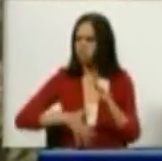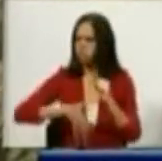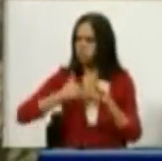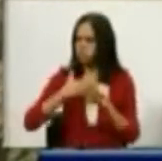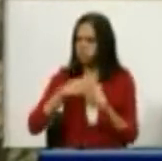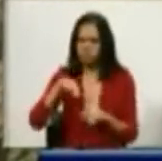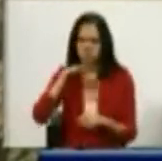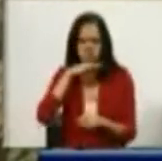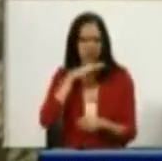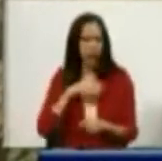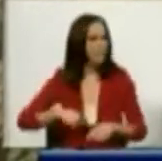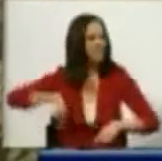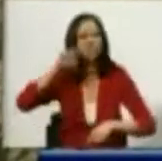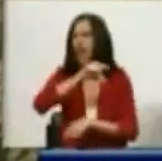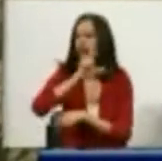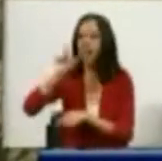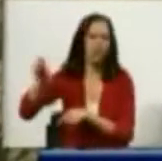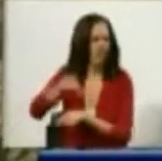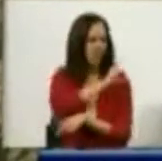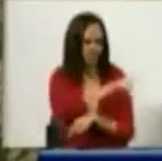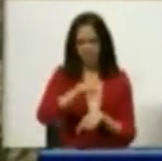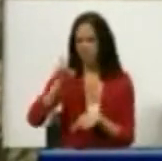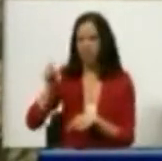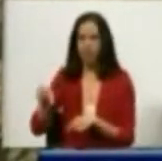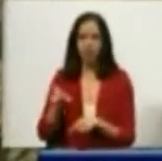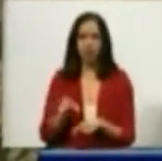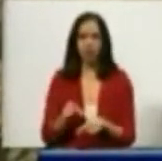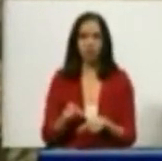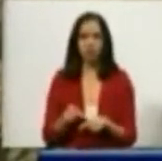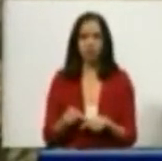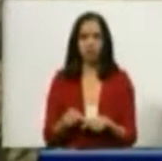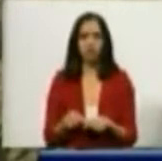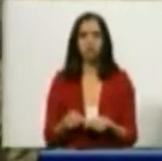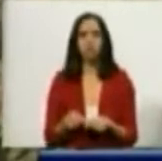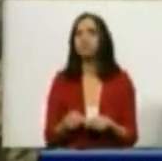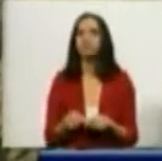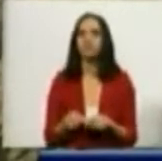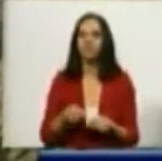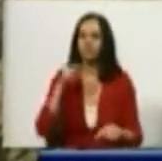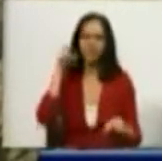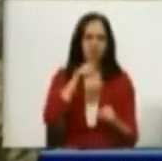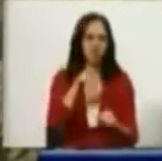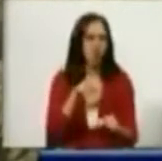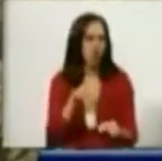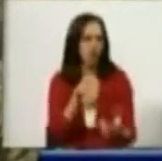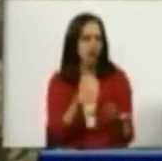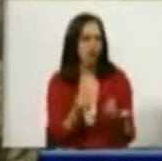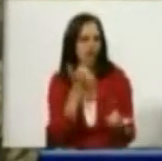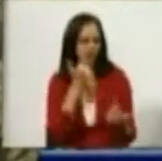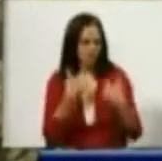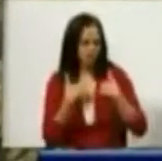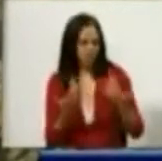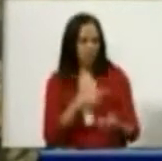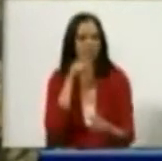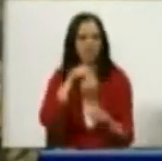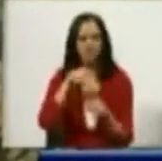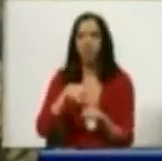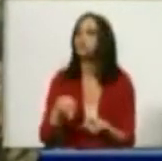María La loca en forma muy soez ah los acusó de saboteadores antes